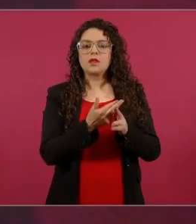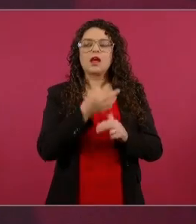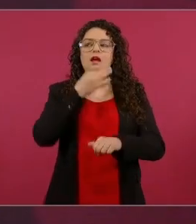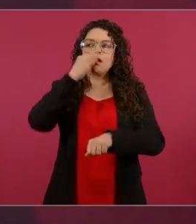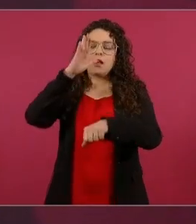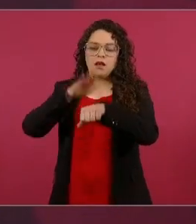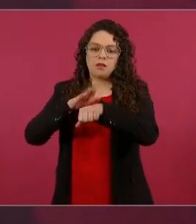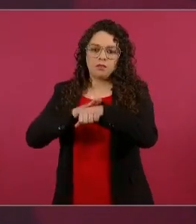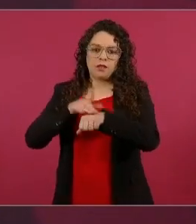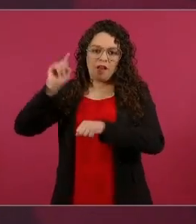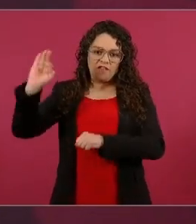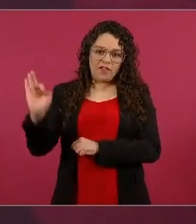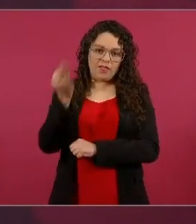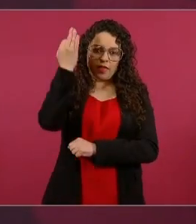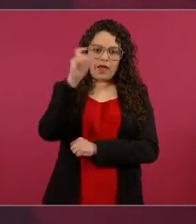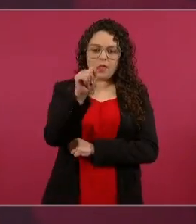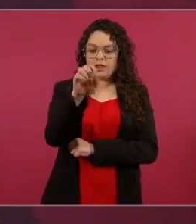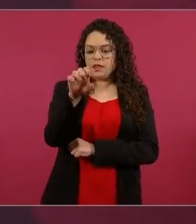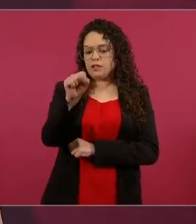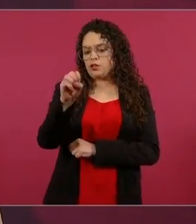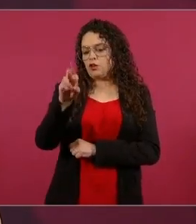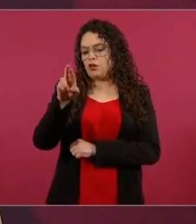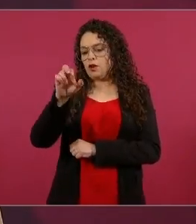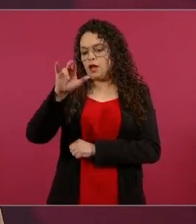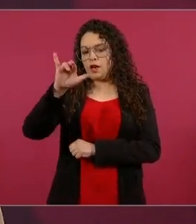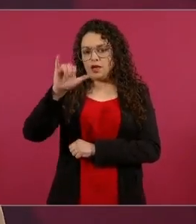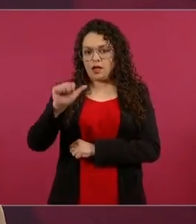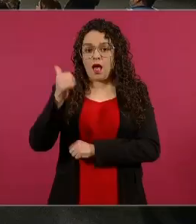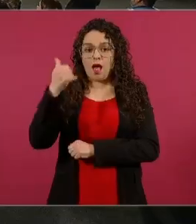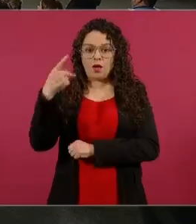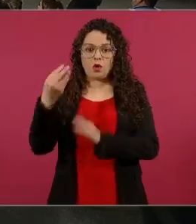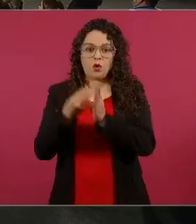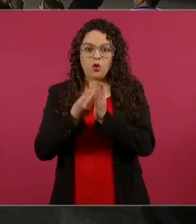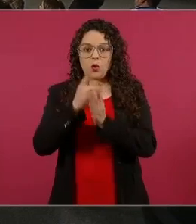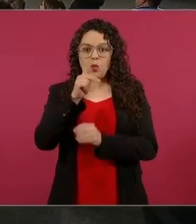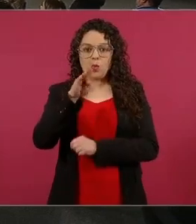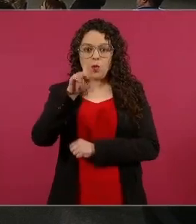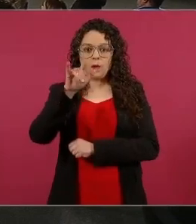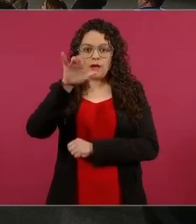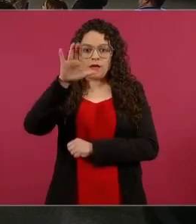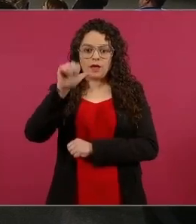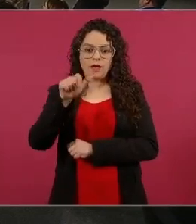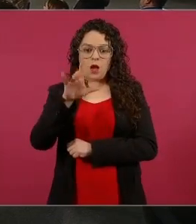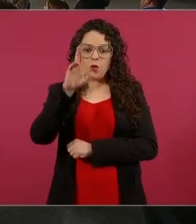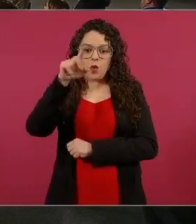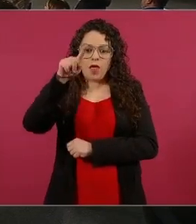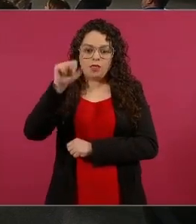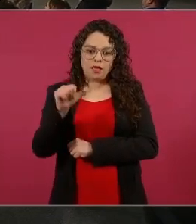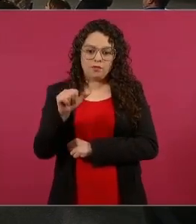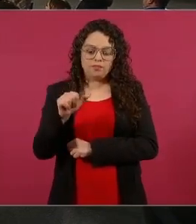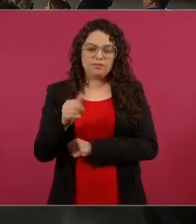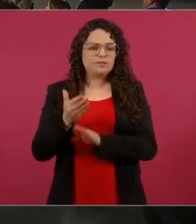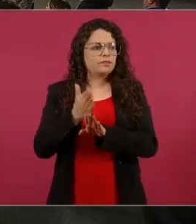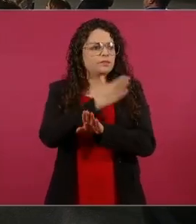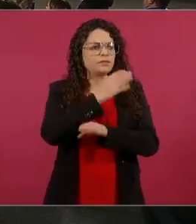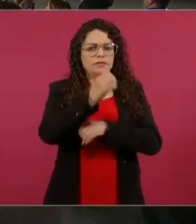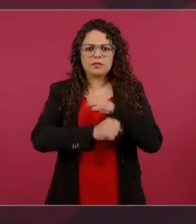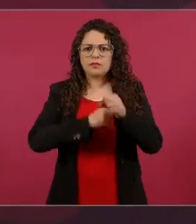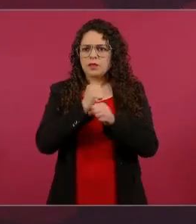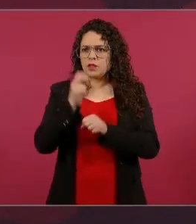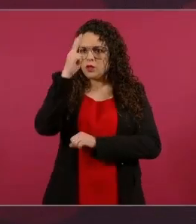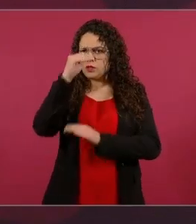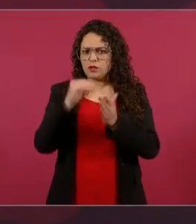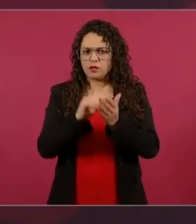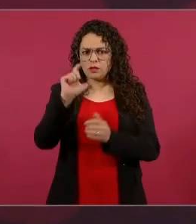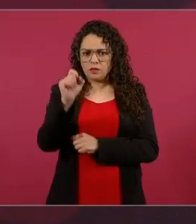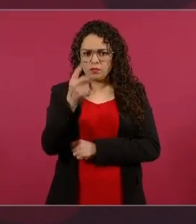tesorería de la federación e informarse en la Cuenta pública Así que Y cuánto sobró en el 2022 cuánto regresaron nosotros